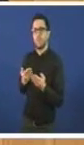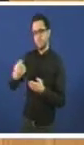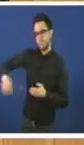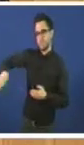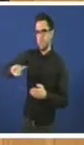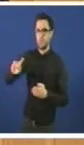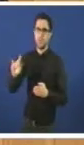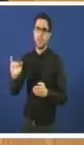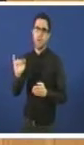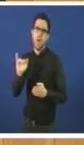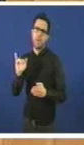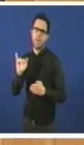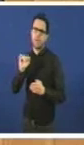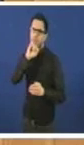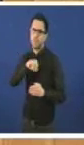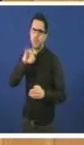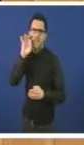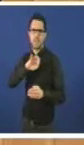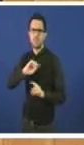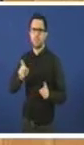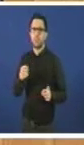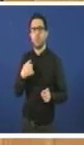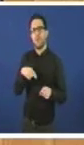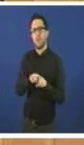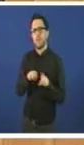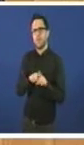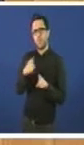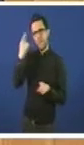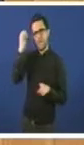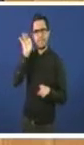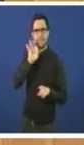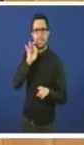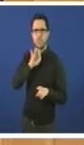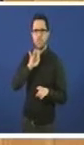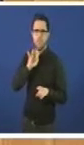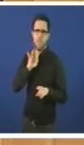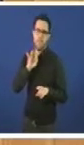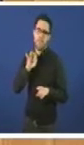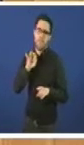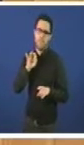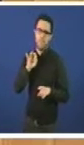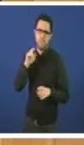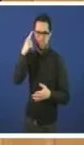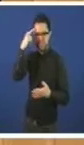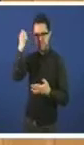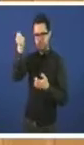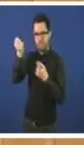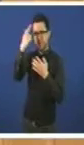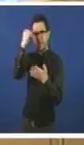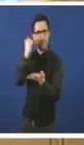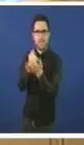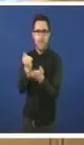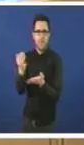un mecanismo tenía un síndrome de estocolmo monumental a la 23 con sus complejos con su bergoglio dicen galegos